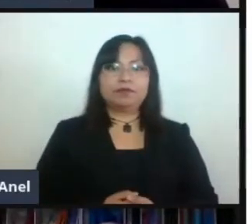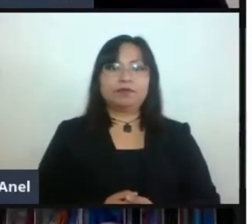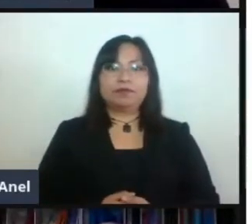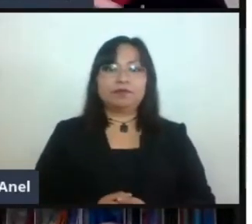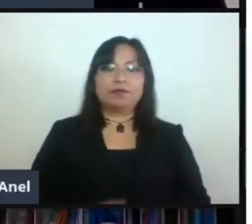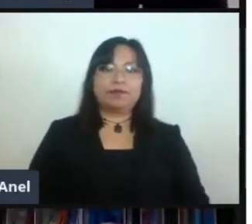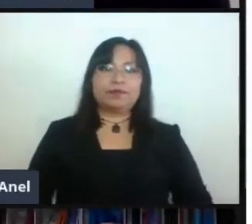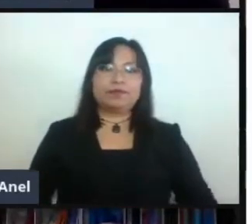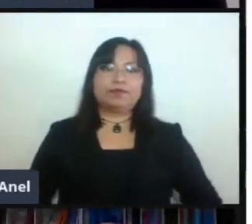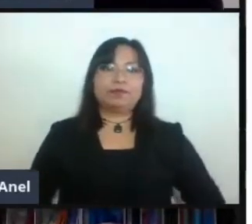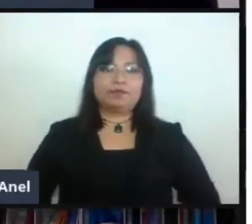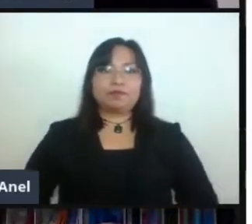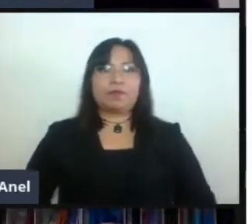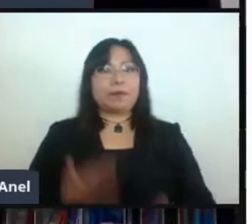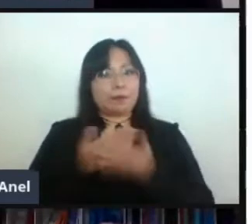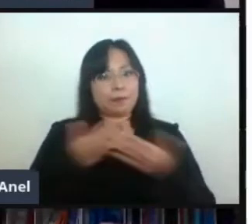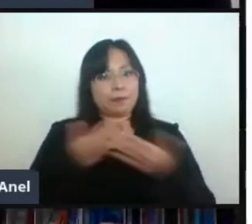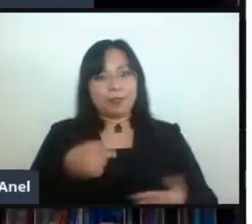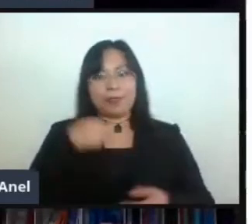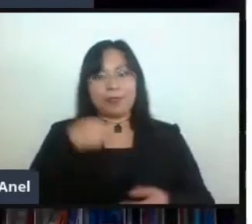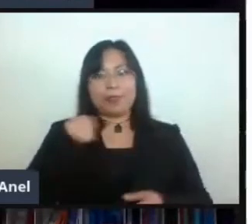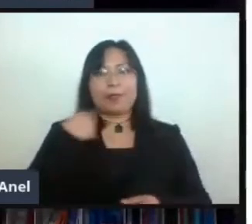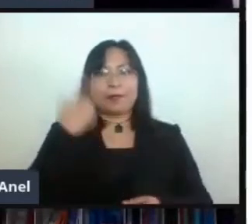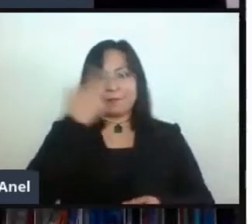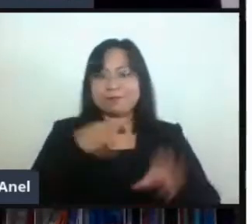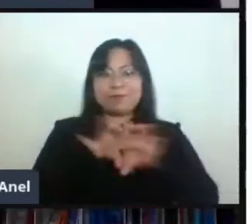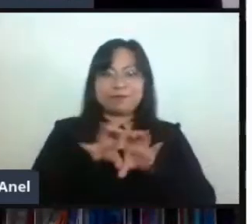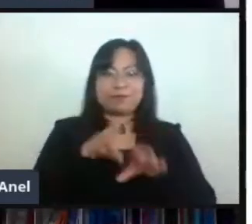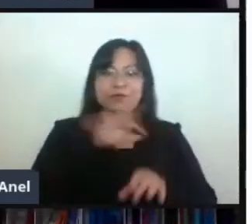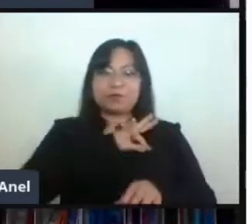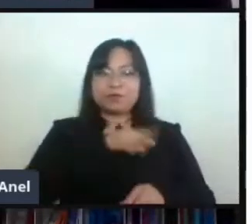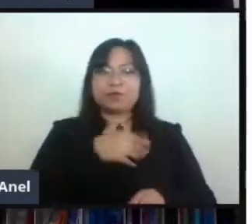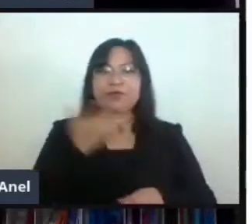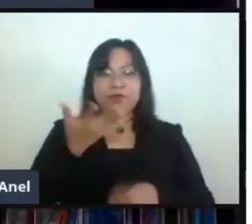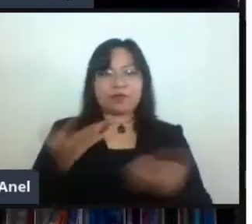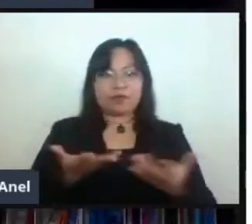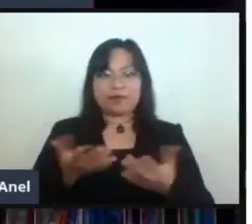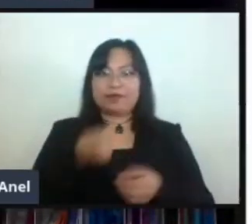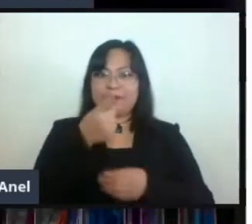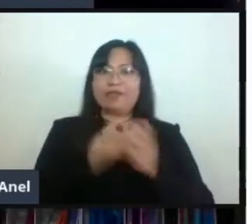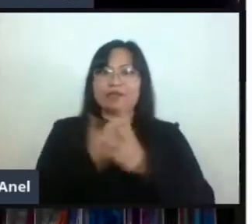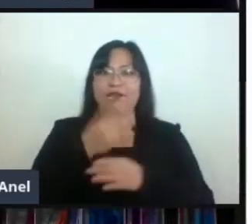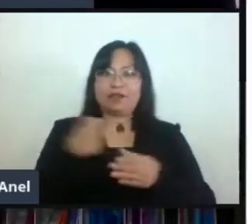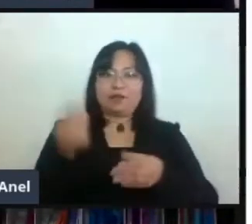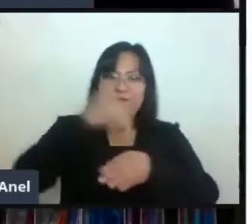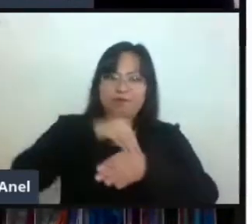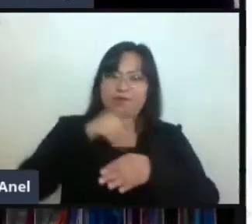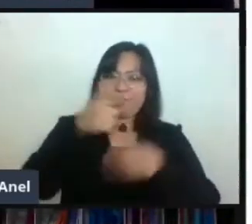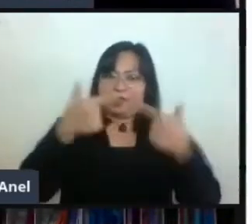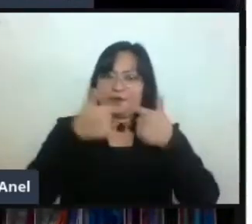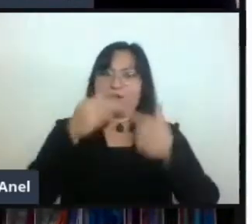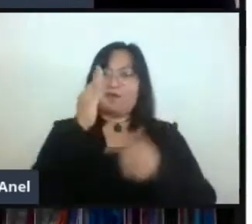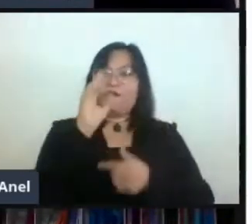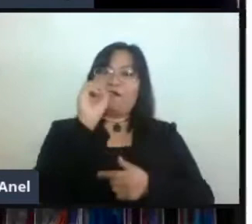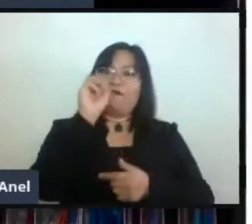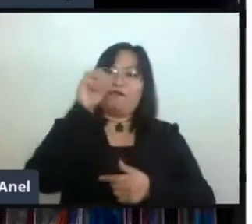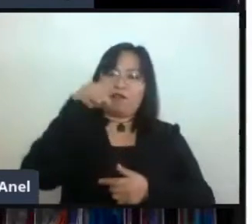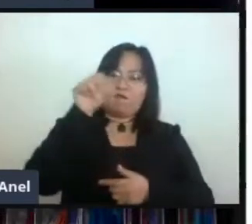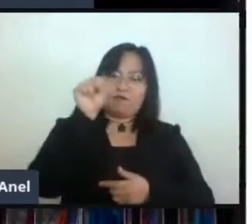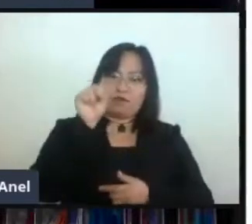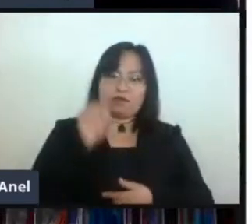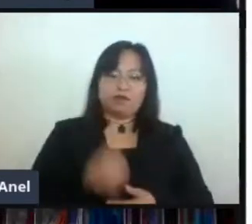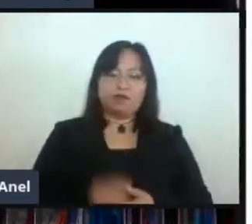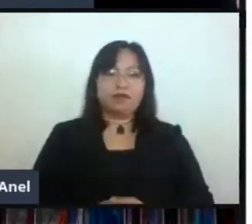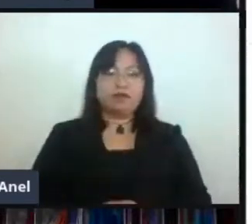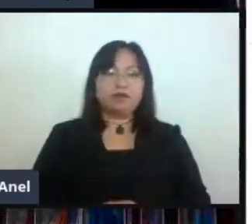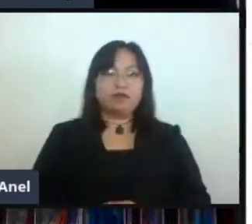me voy a mi... La práctica, Ale, para ver cómo podemos hacer, ¿no? Un formulario. Formulario. Muchas maestras y maestros están muy